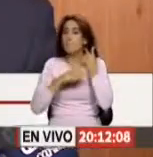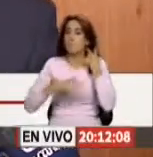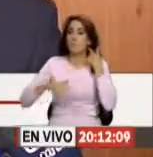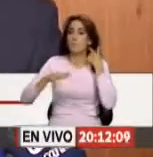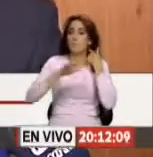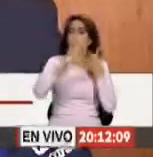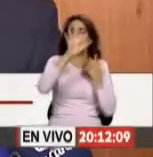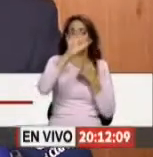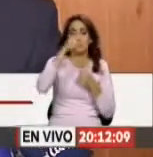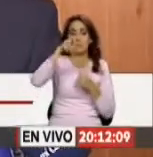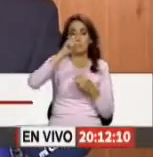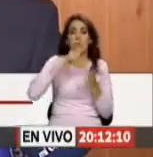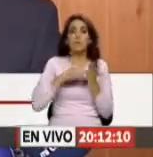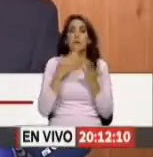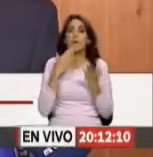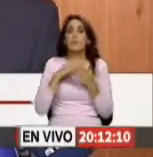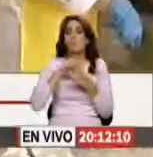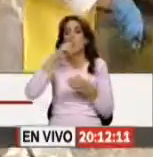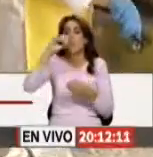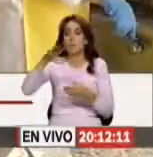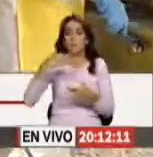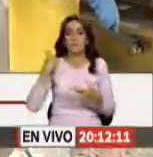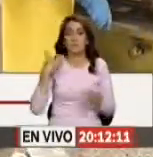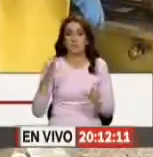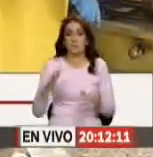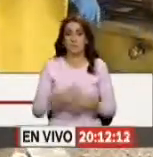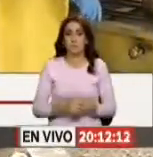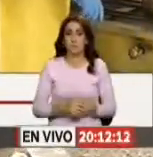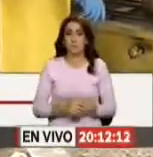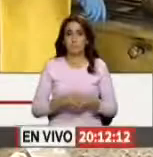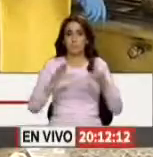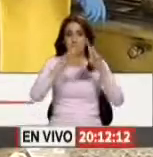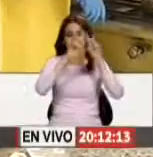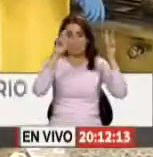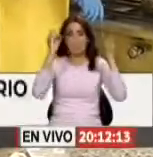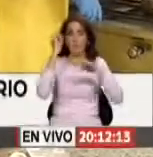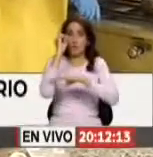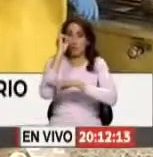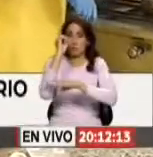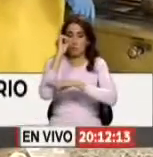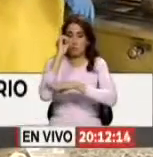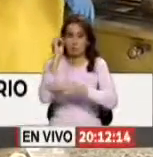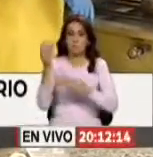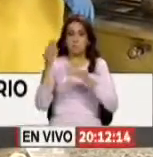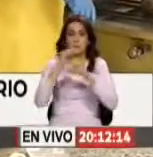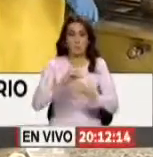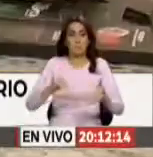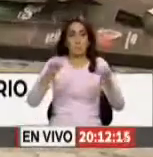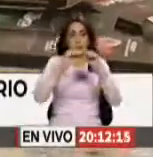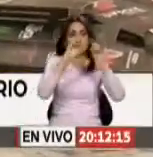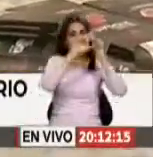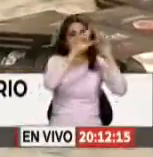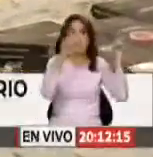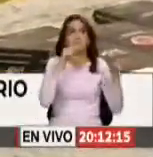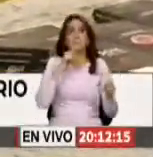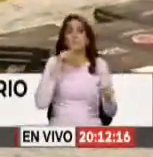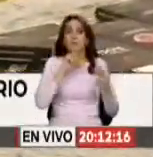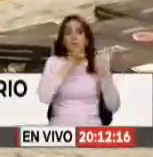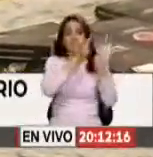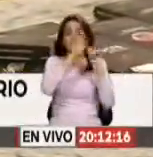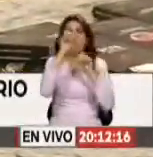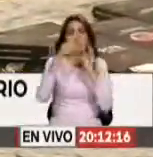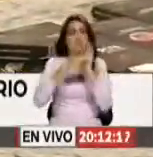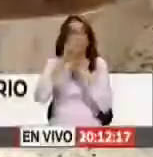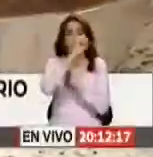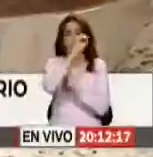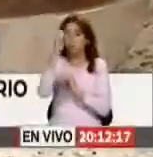personas que no están, que viven en la informalidad? Según la Cámara de Industrias, el sector privado genera más de 770 mil empleos y más